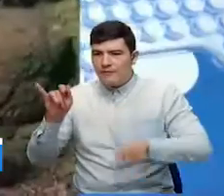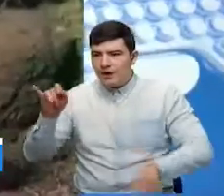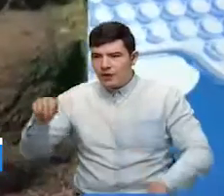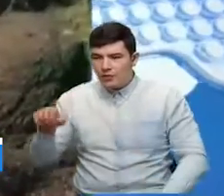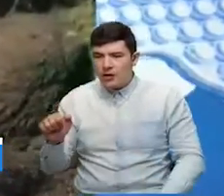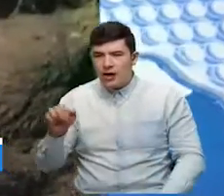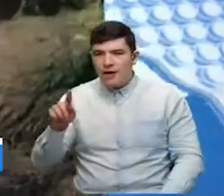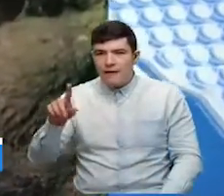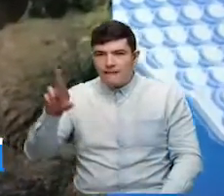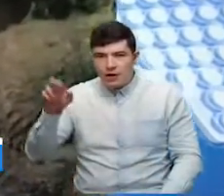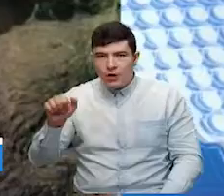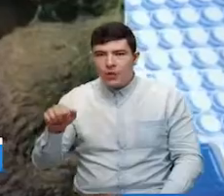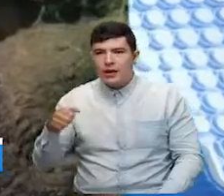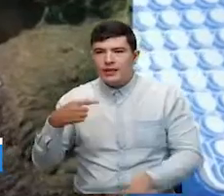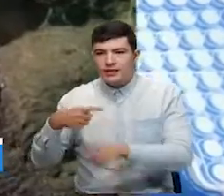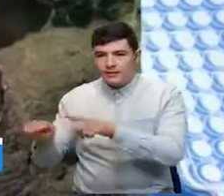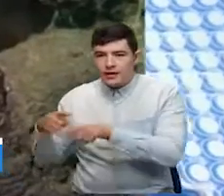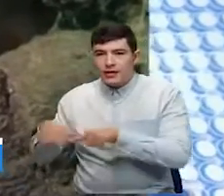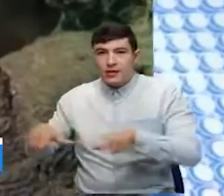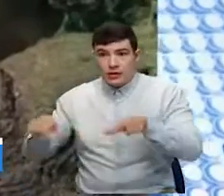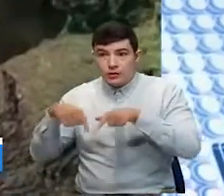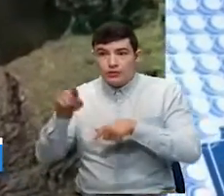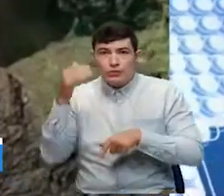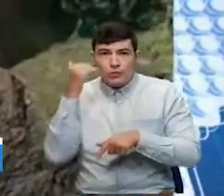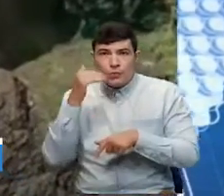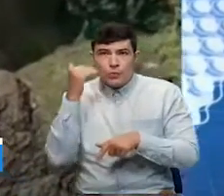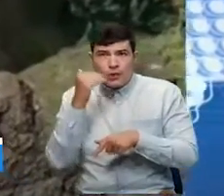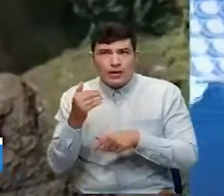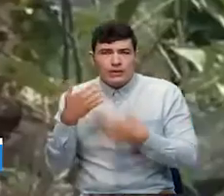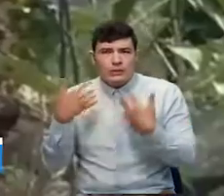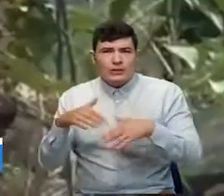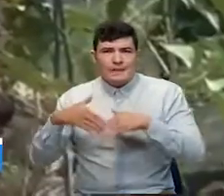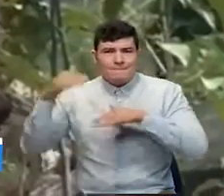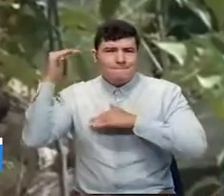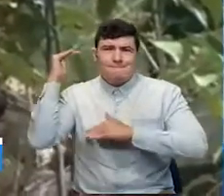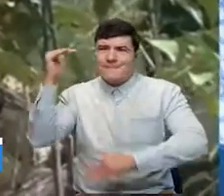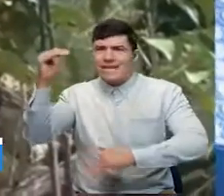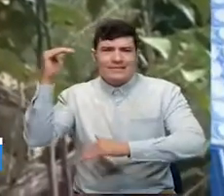y fuentes hídricas. La mujer podría recibir la máxima sanción